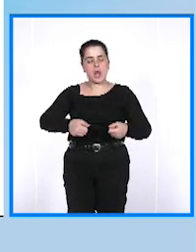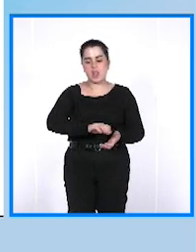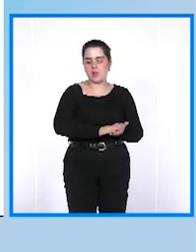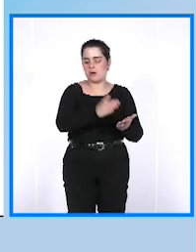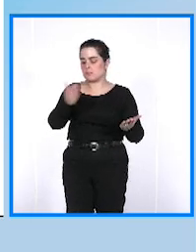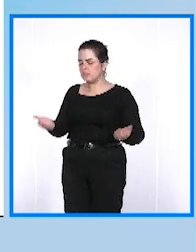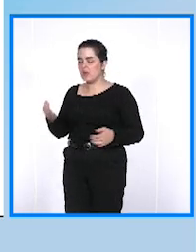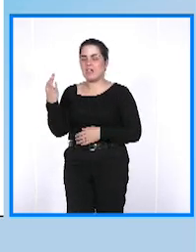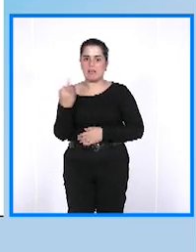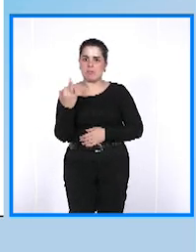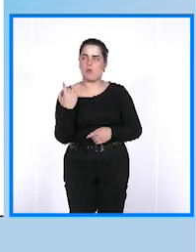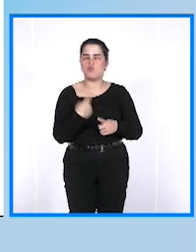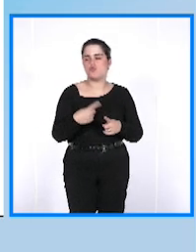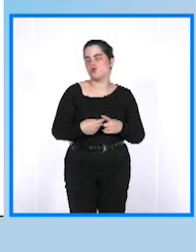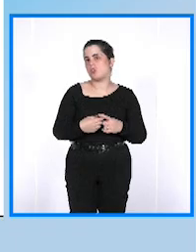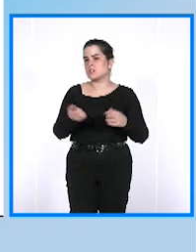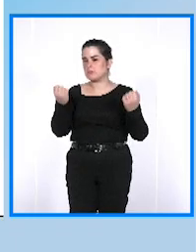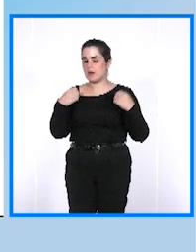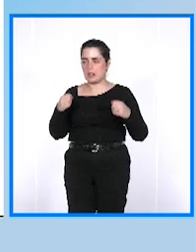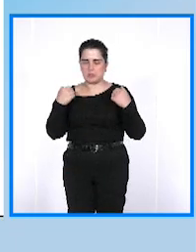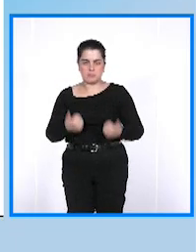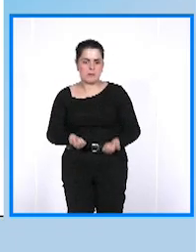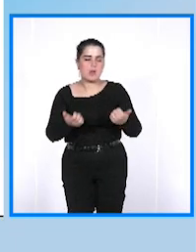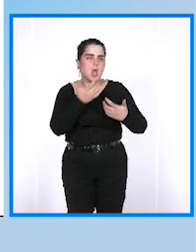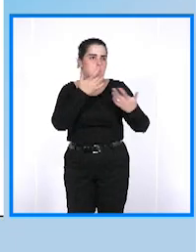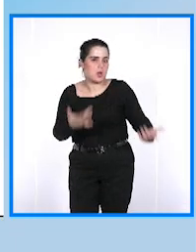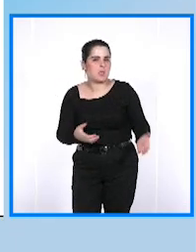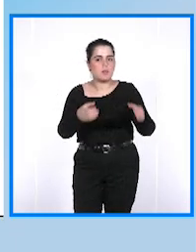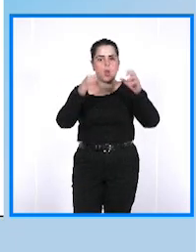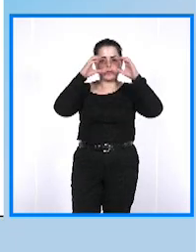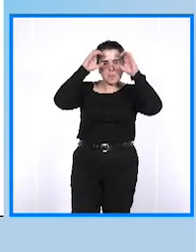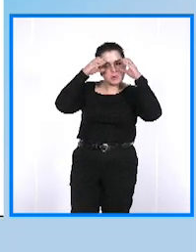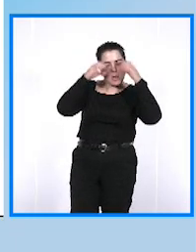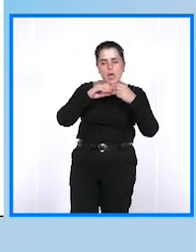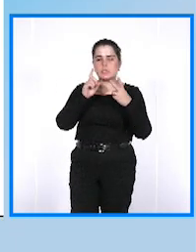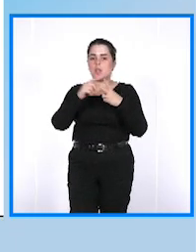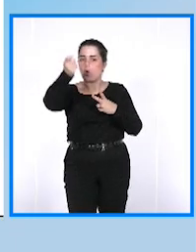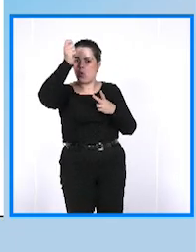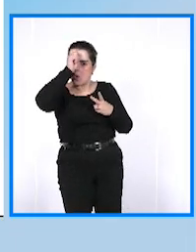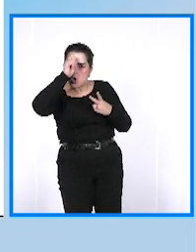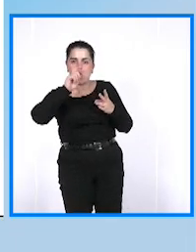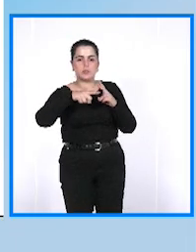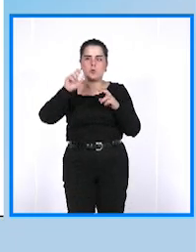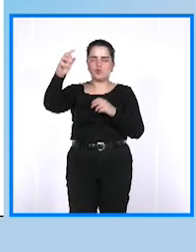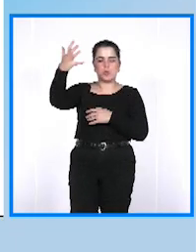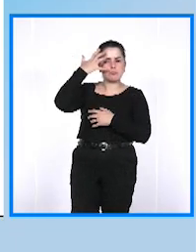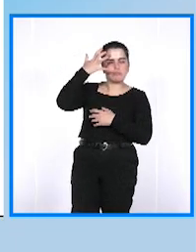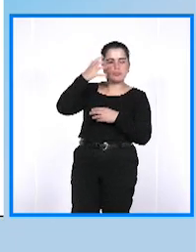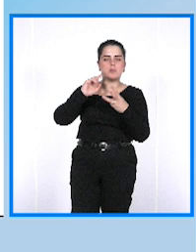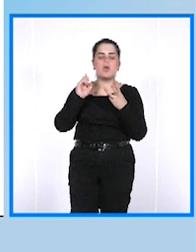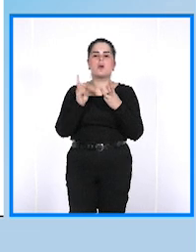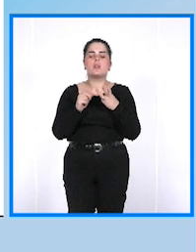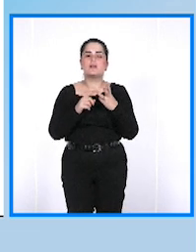cosas más prácticas y operativas no por ejemplo pues unos prismáticos la gorra para protegernos del sol hablamos